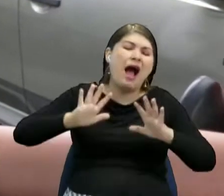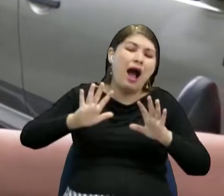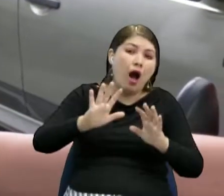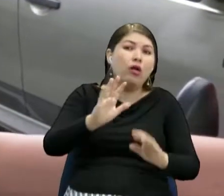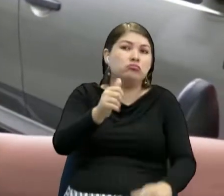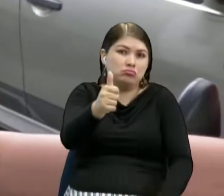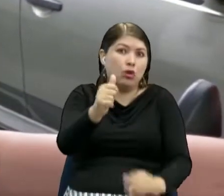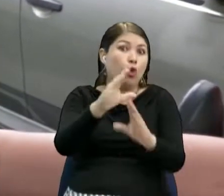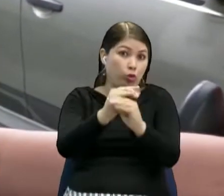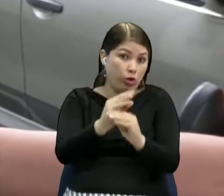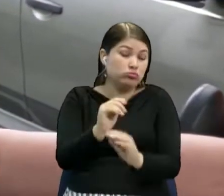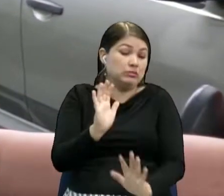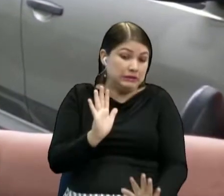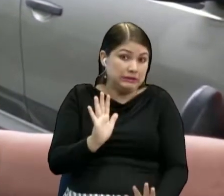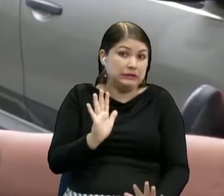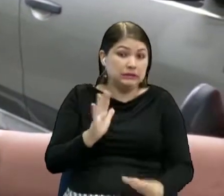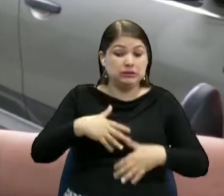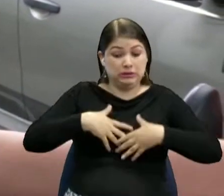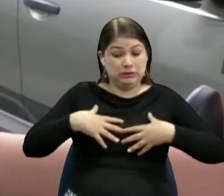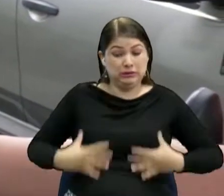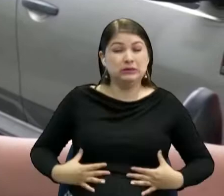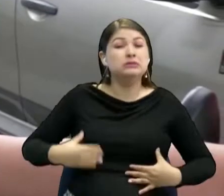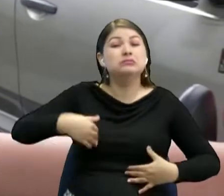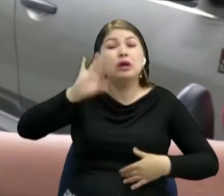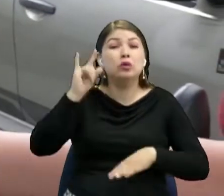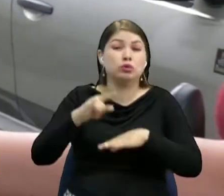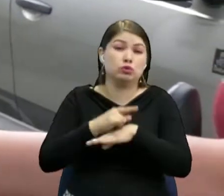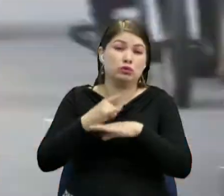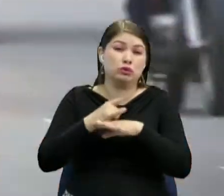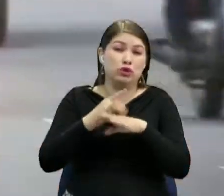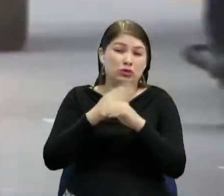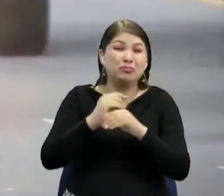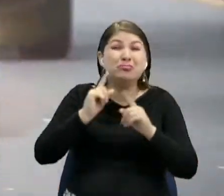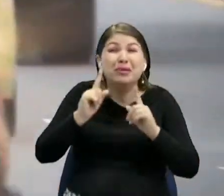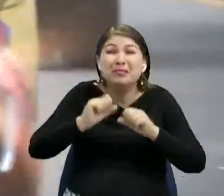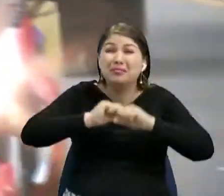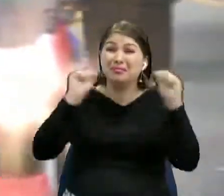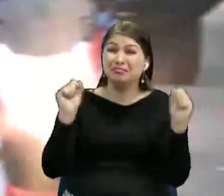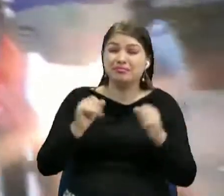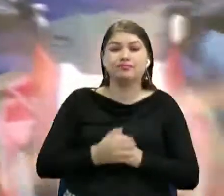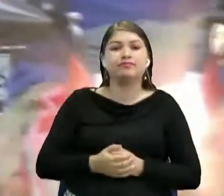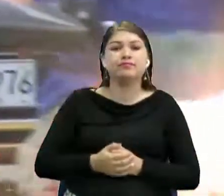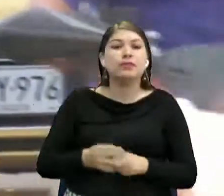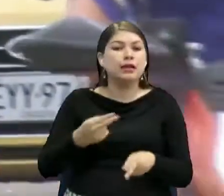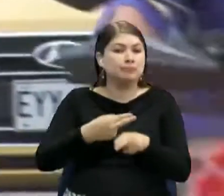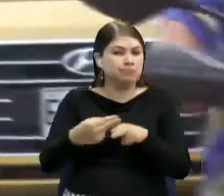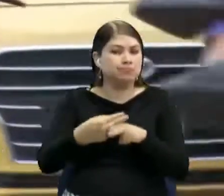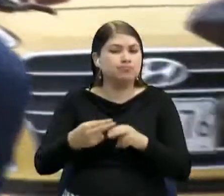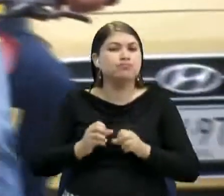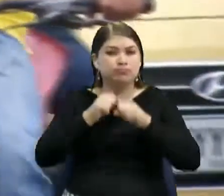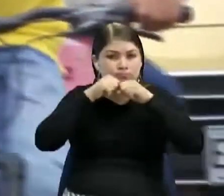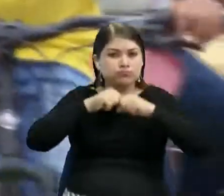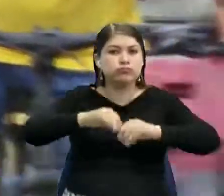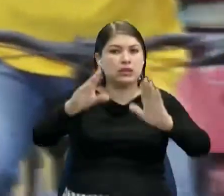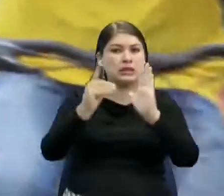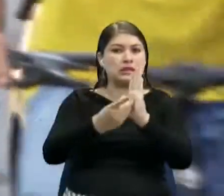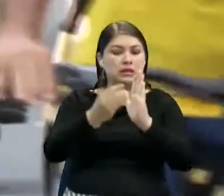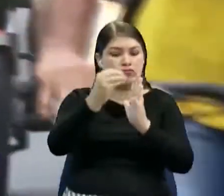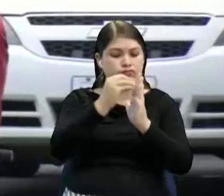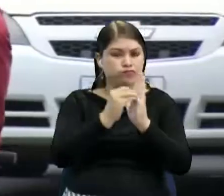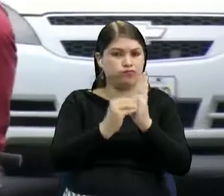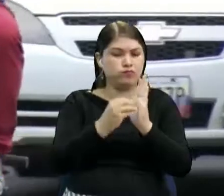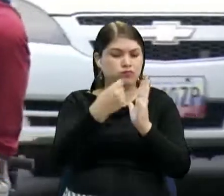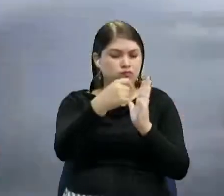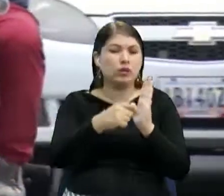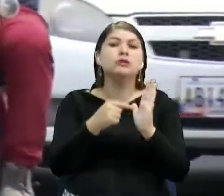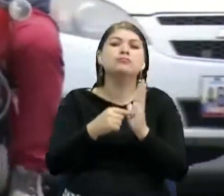porque más que todo de noche en las próximas horas se dará a conocer el decreto que expone estas medidas